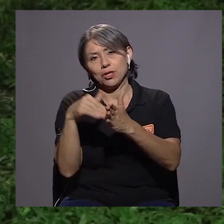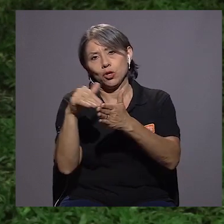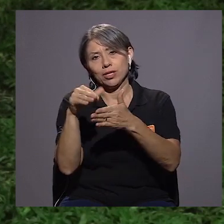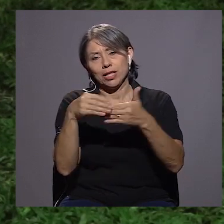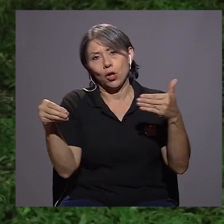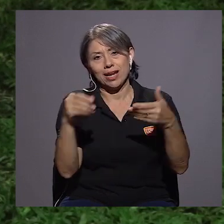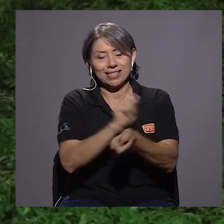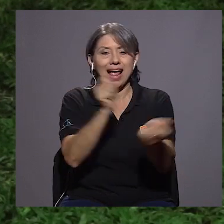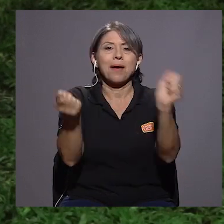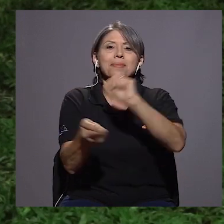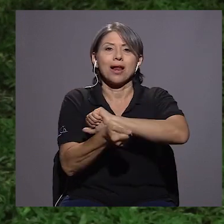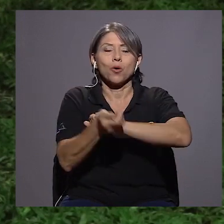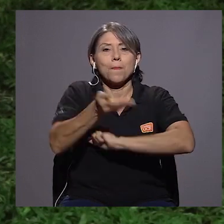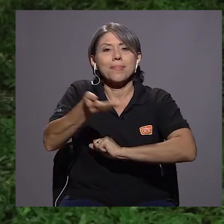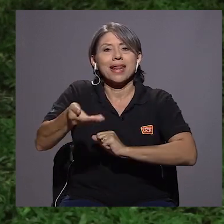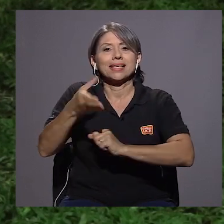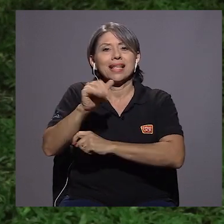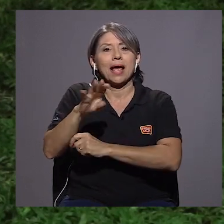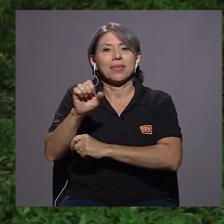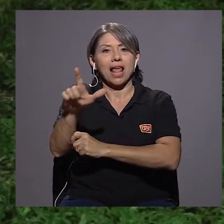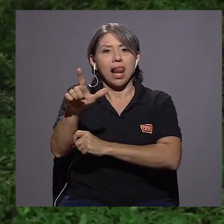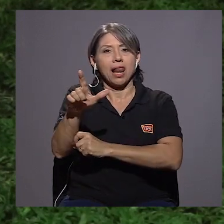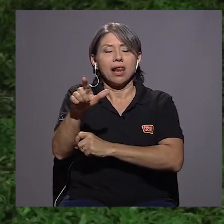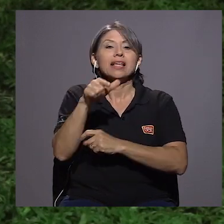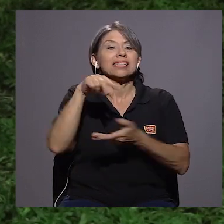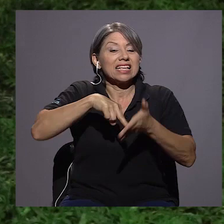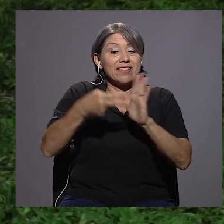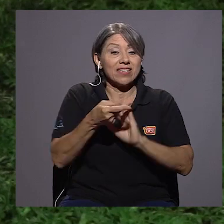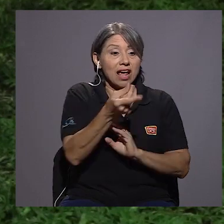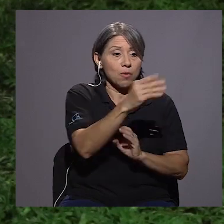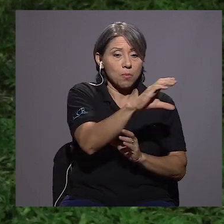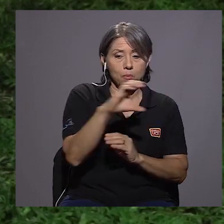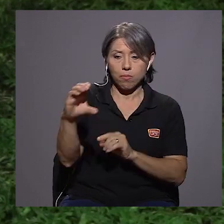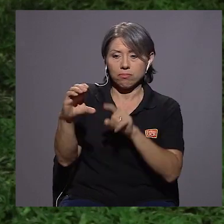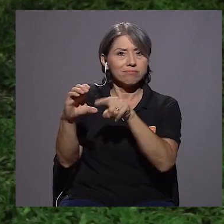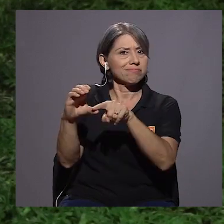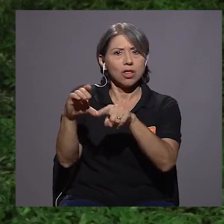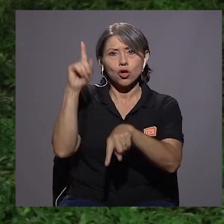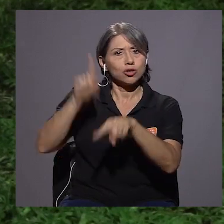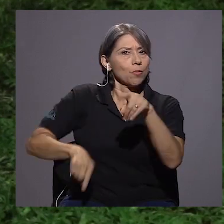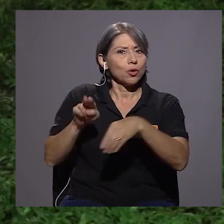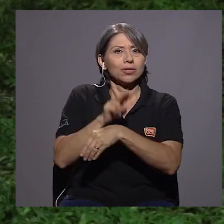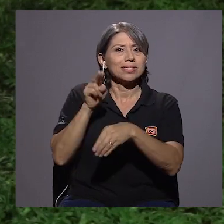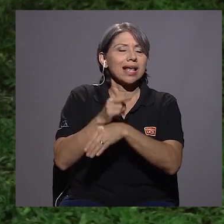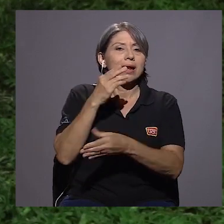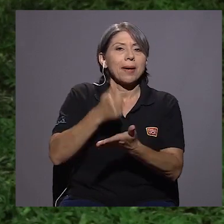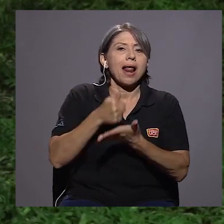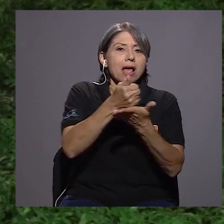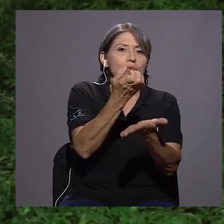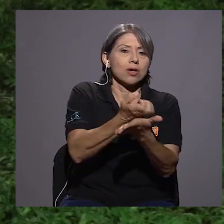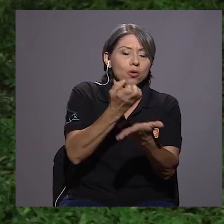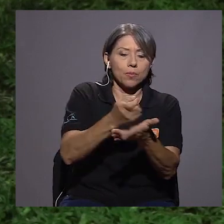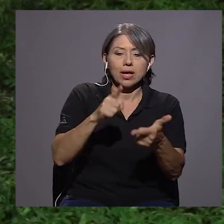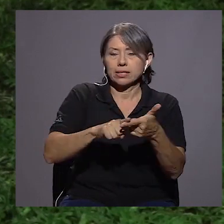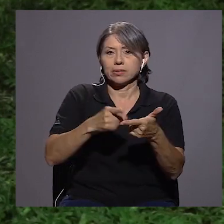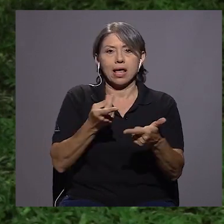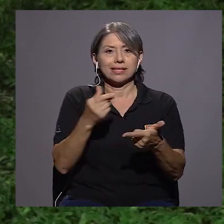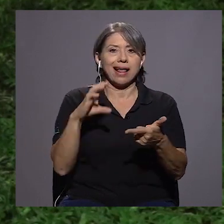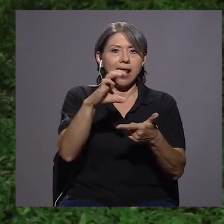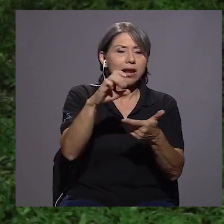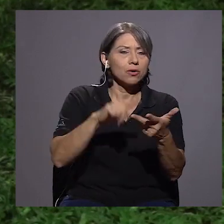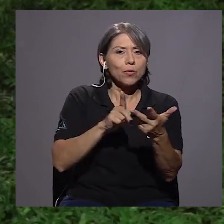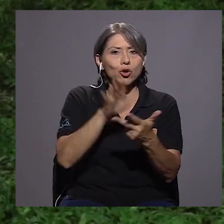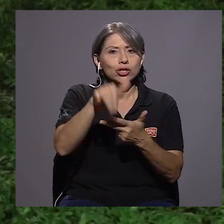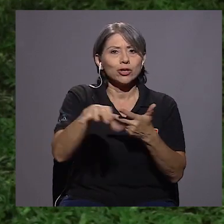en bienes de capital, es decir, nuevamente un monto que no se puede utilizar en becas, en salarios,